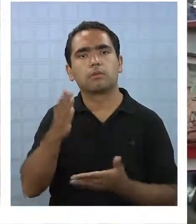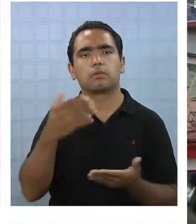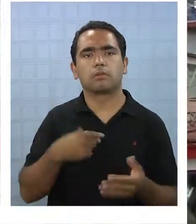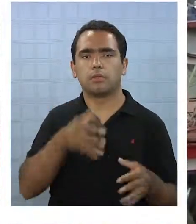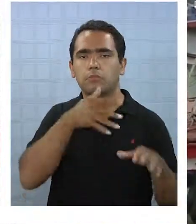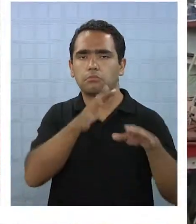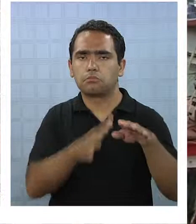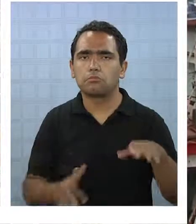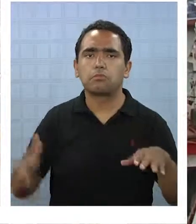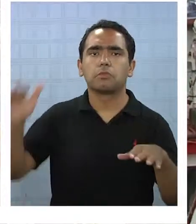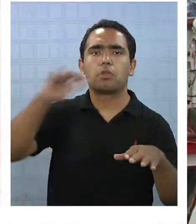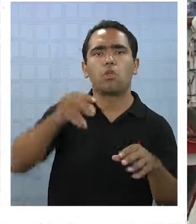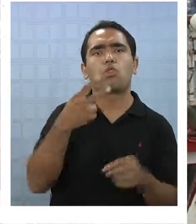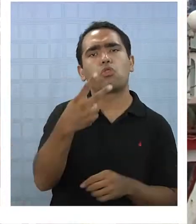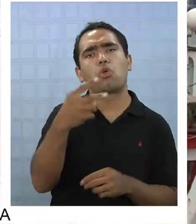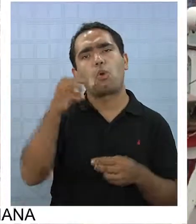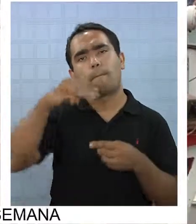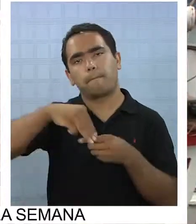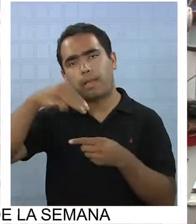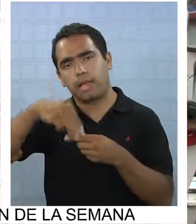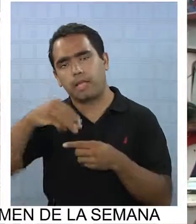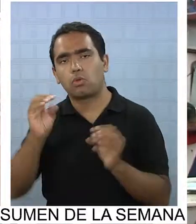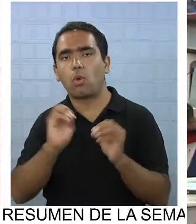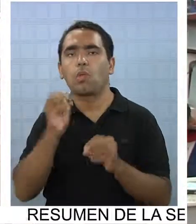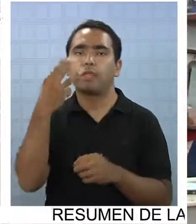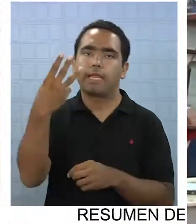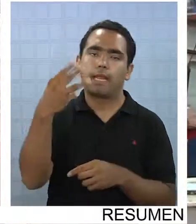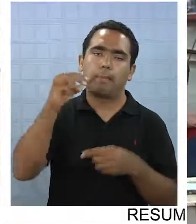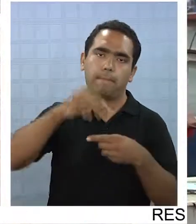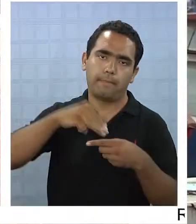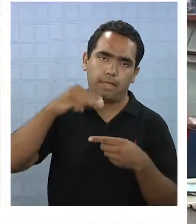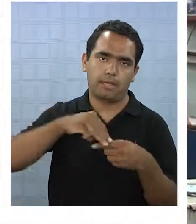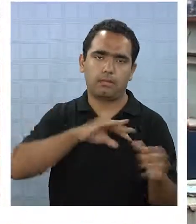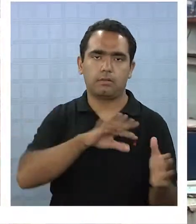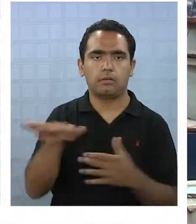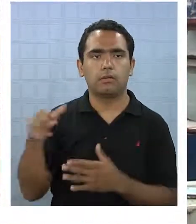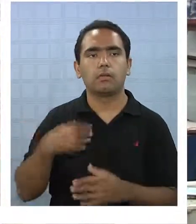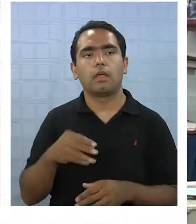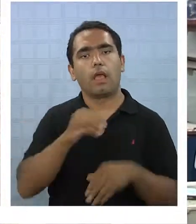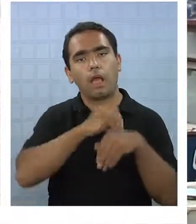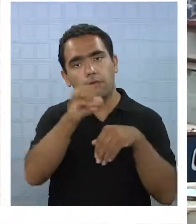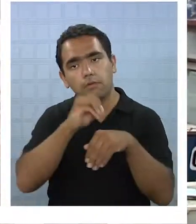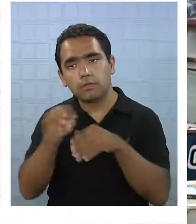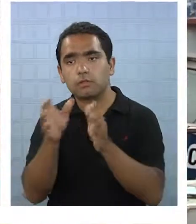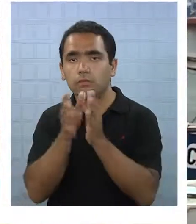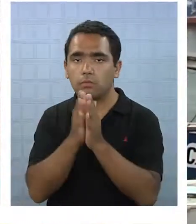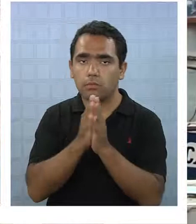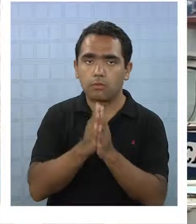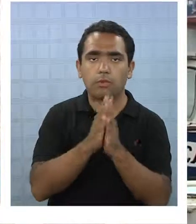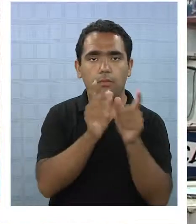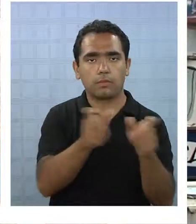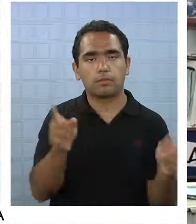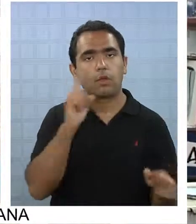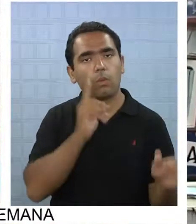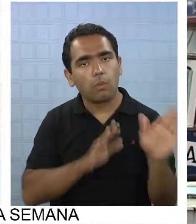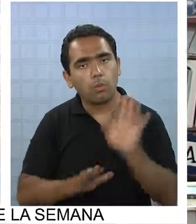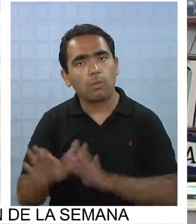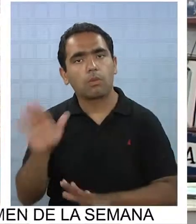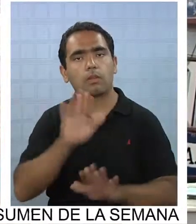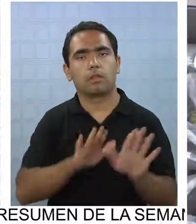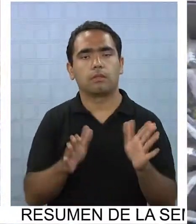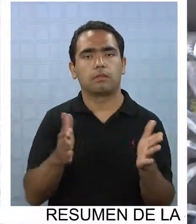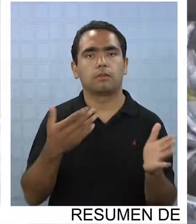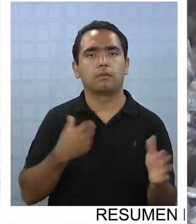aproximadamente 2 a 3 metros. Es importante alertar a la comunidad y al Frente Pesquero para que tomen los resguardos correspondientes y